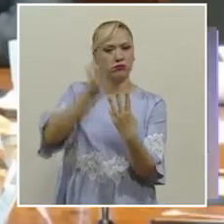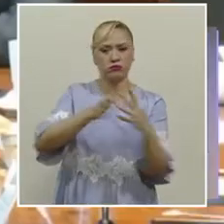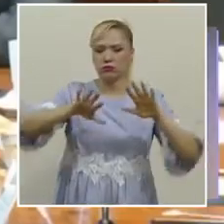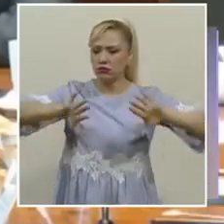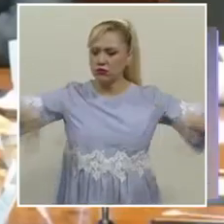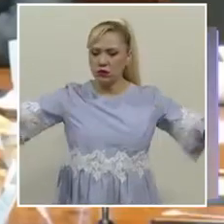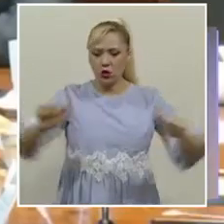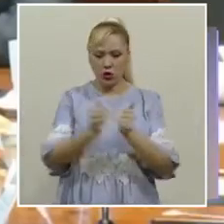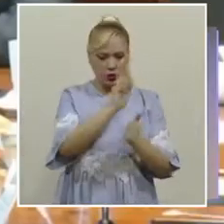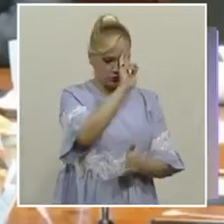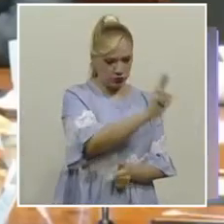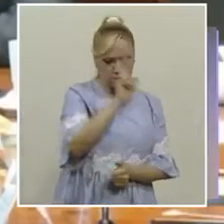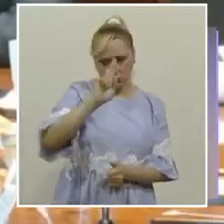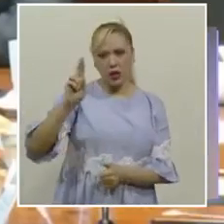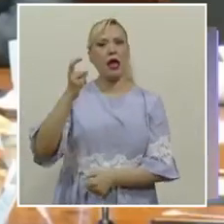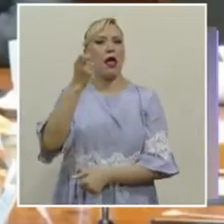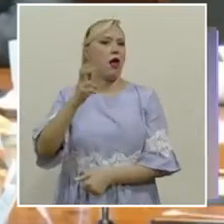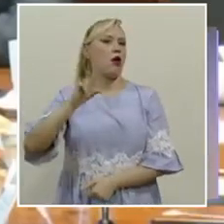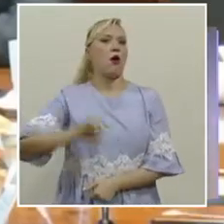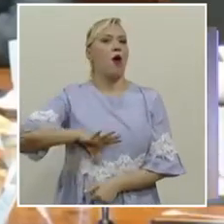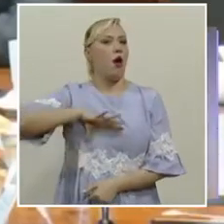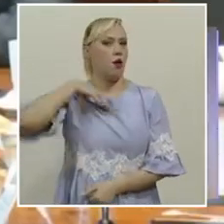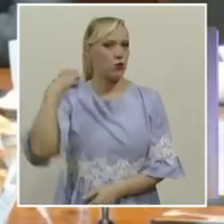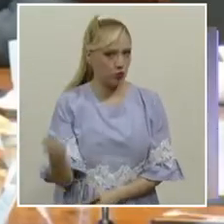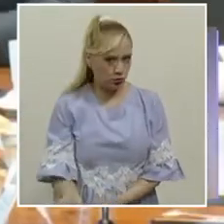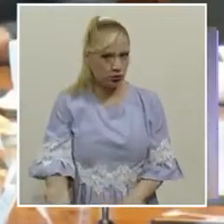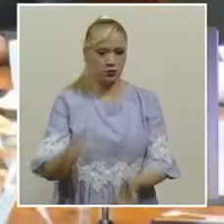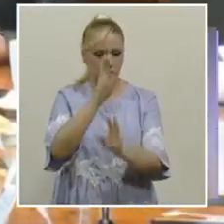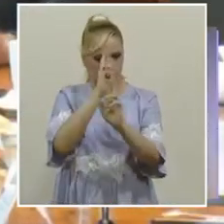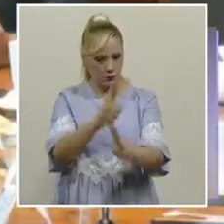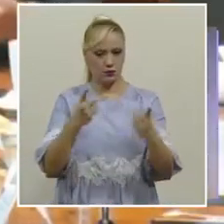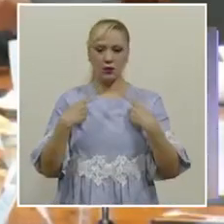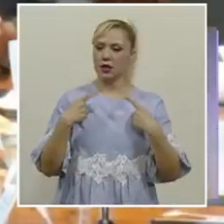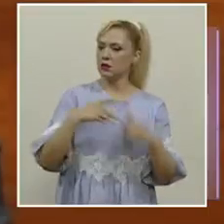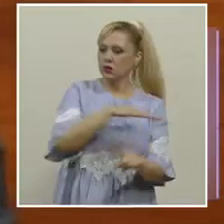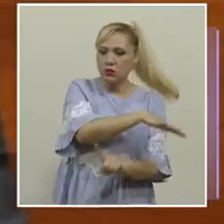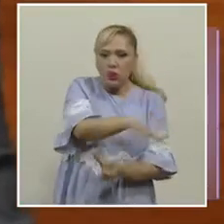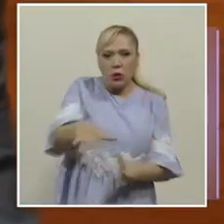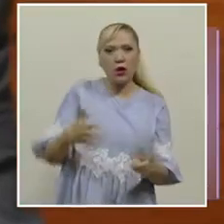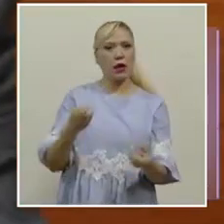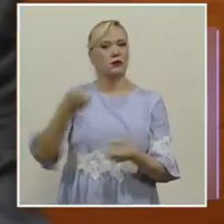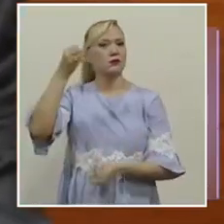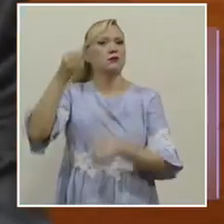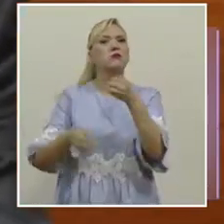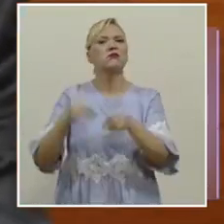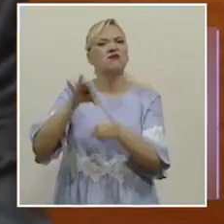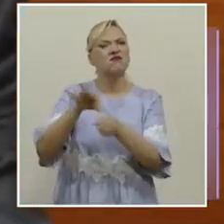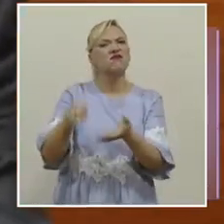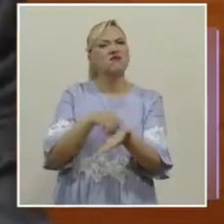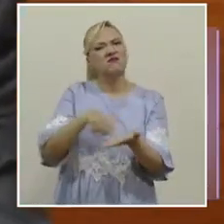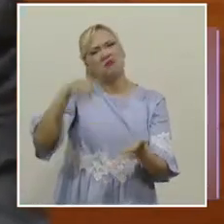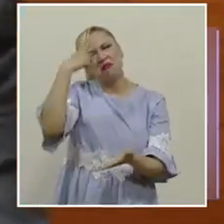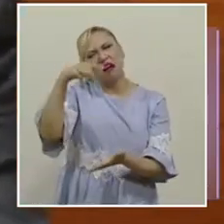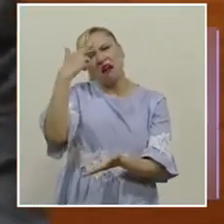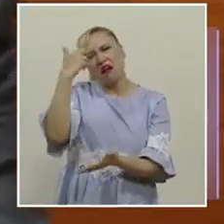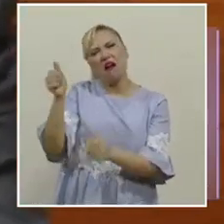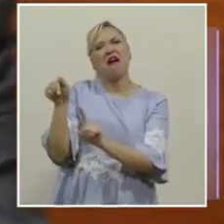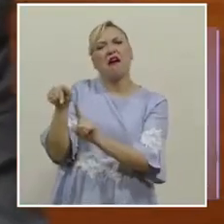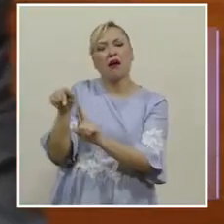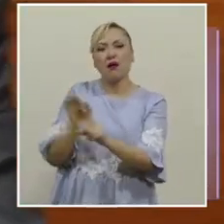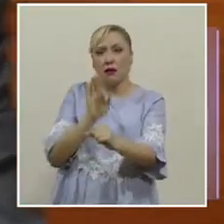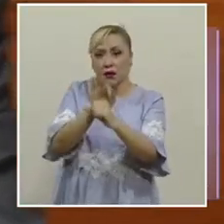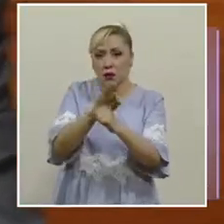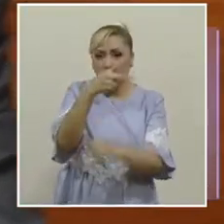ciudadanía. Recordó que en casi 3 décadas la función de la justicia electoral ha sido la de proteger los derechos político-electorales